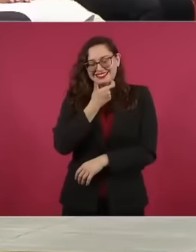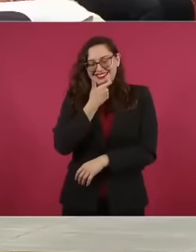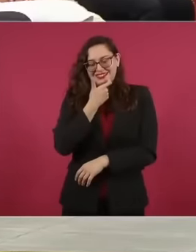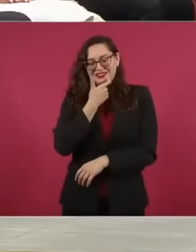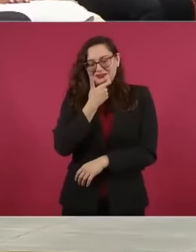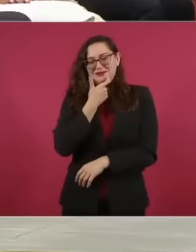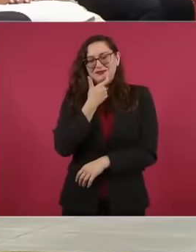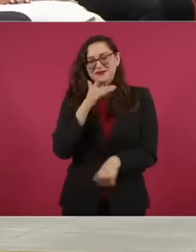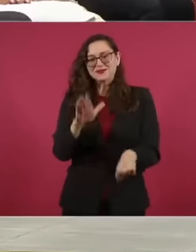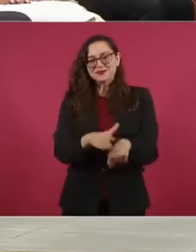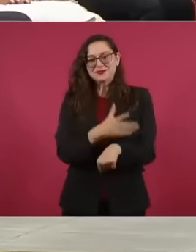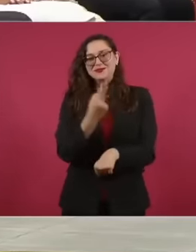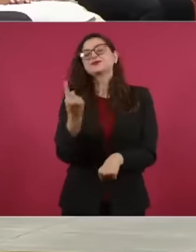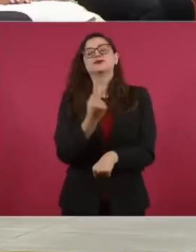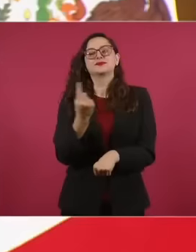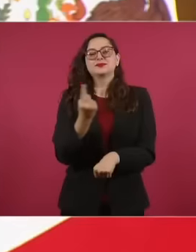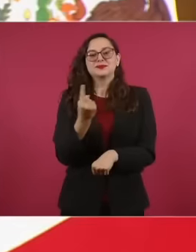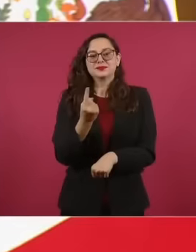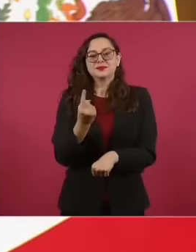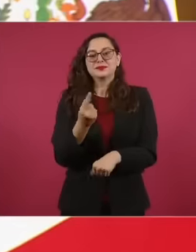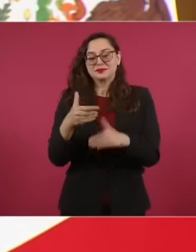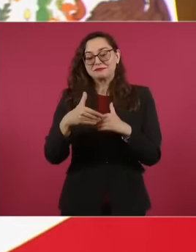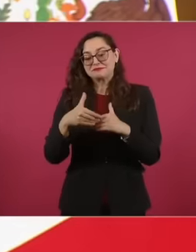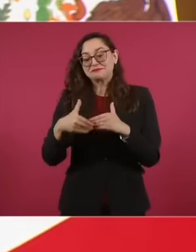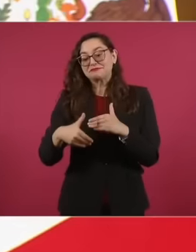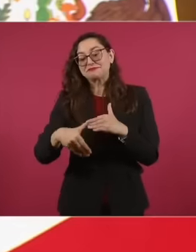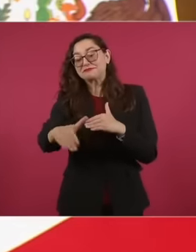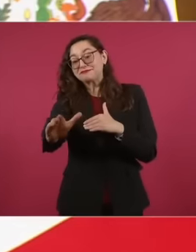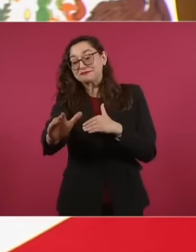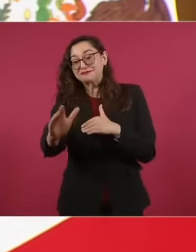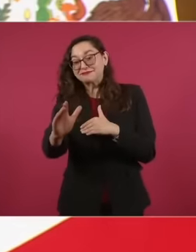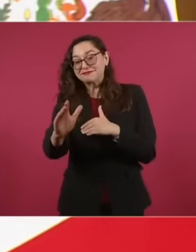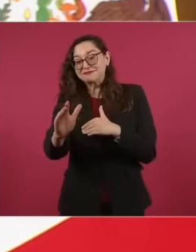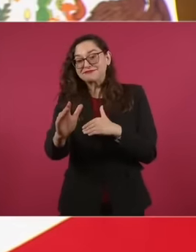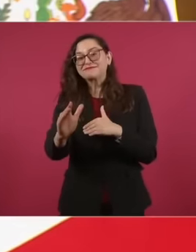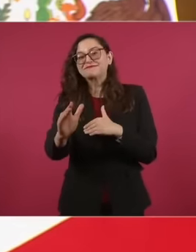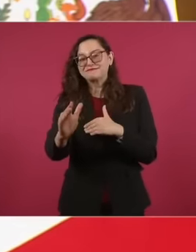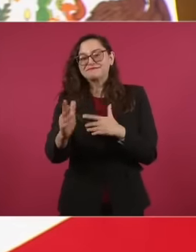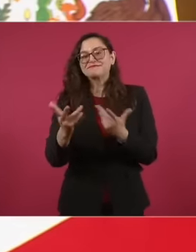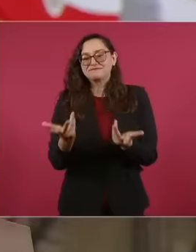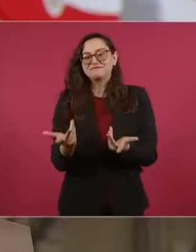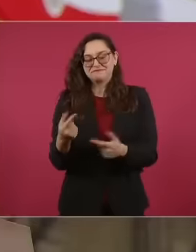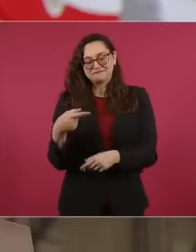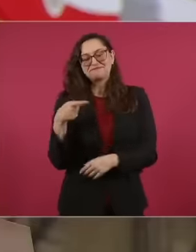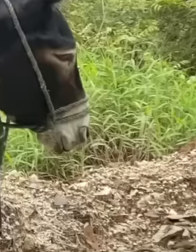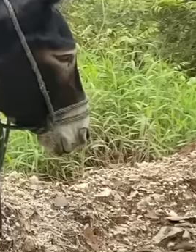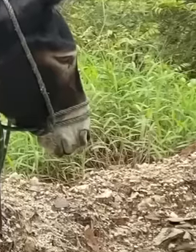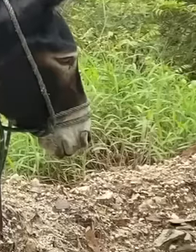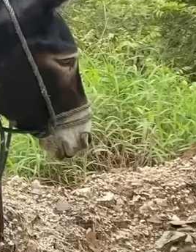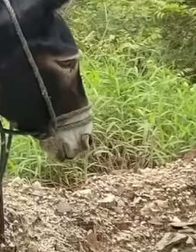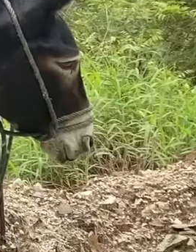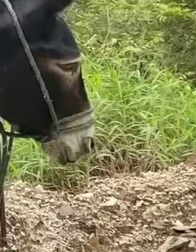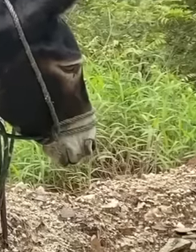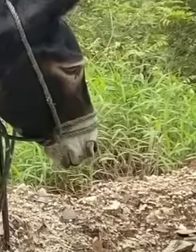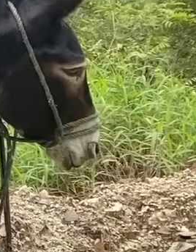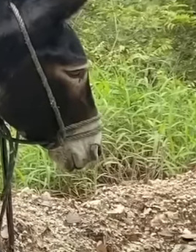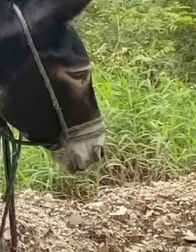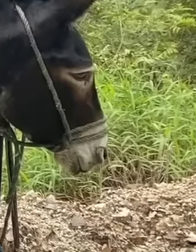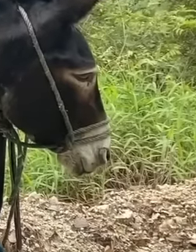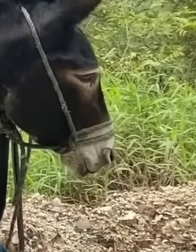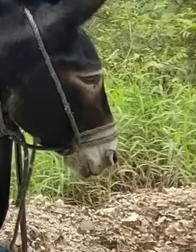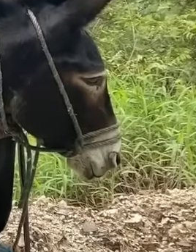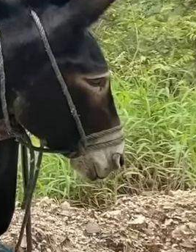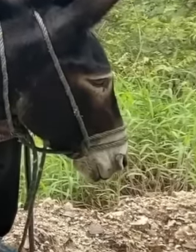Claudia Sheinbaum que por favor no olvide a los más pobres, a los más necesitados de los pueblos, de las